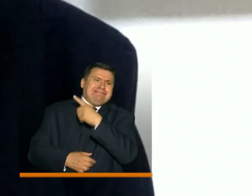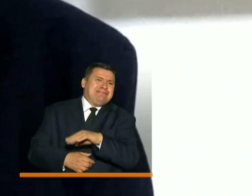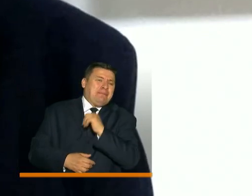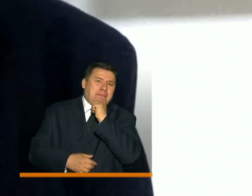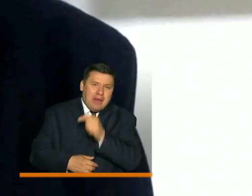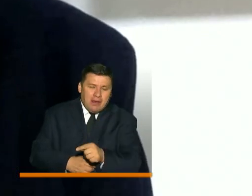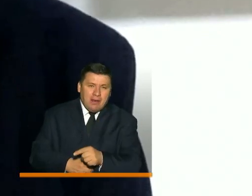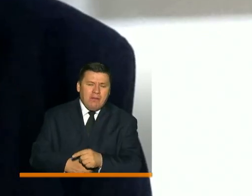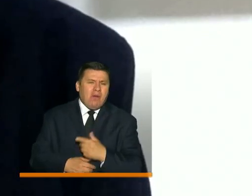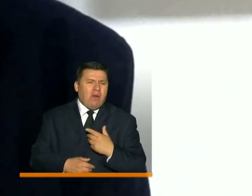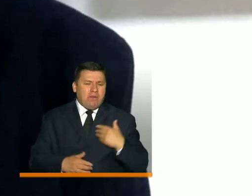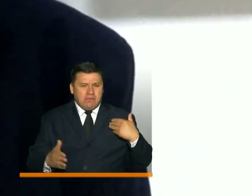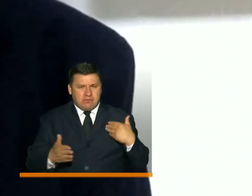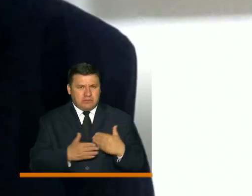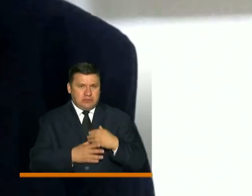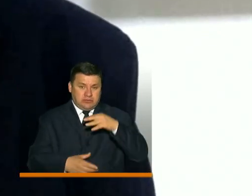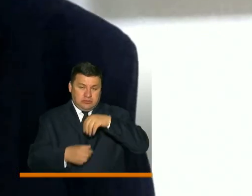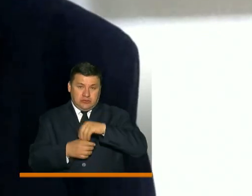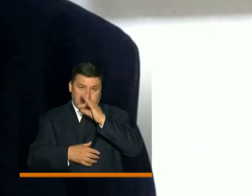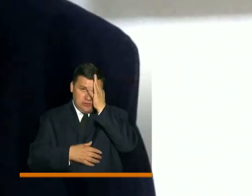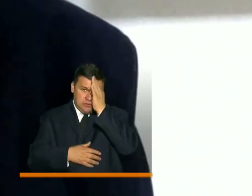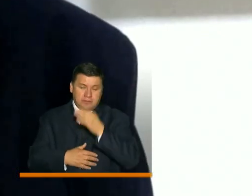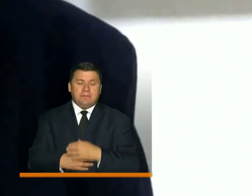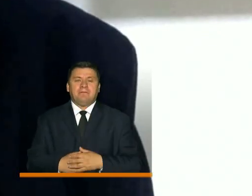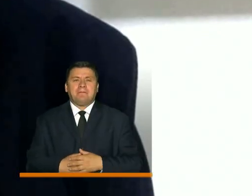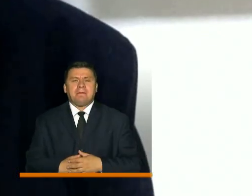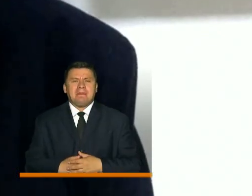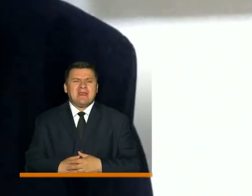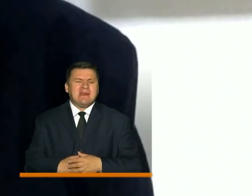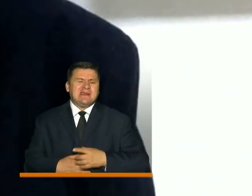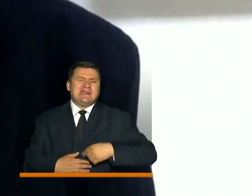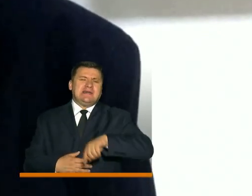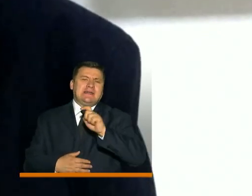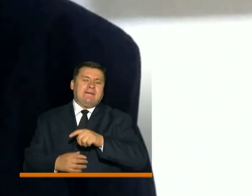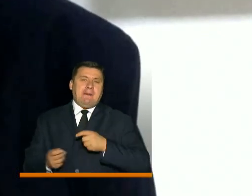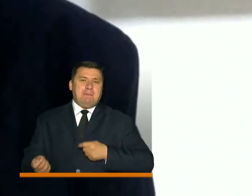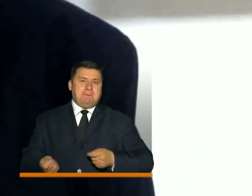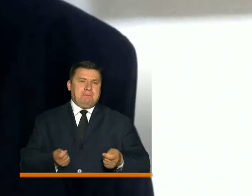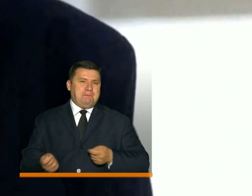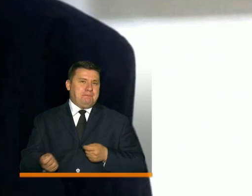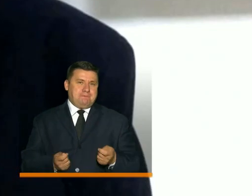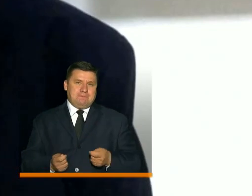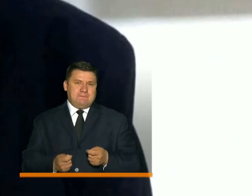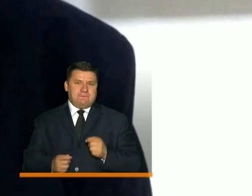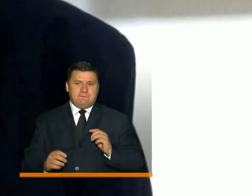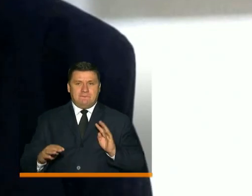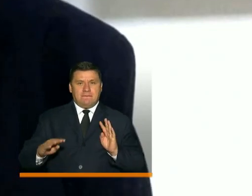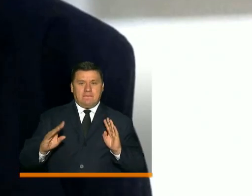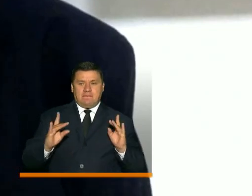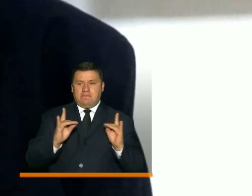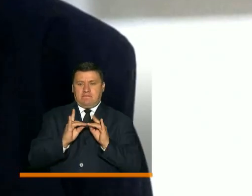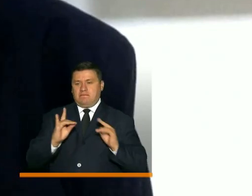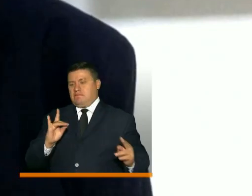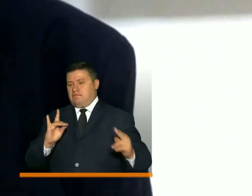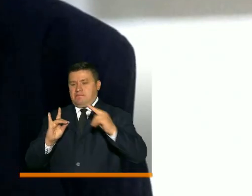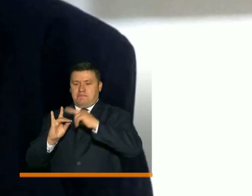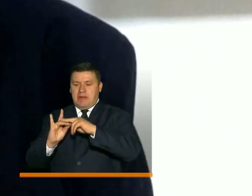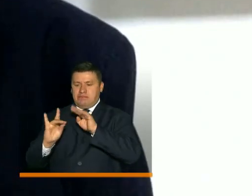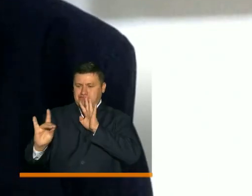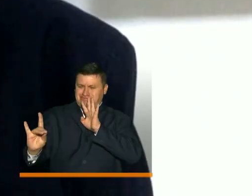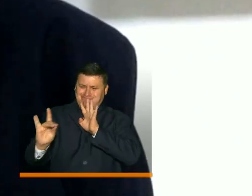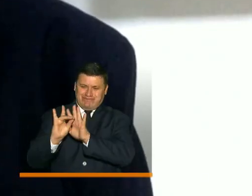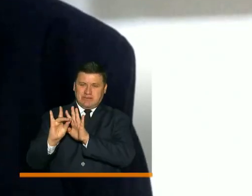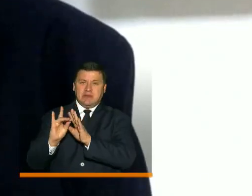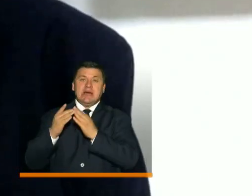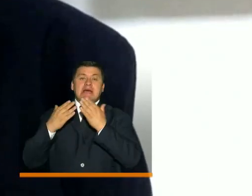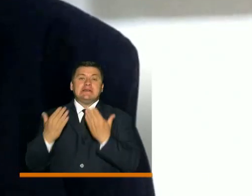o sea, durante la hospitalización? Esto requiere de un manejo intrahospitalario, sea en